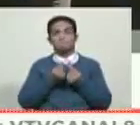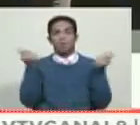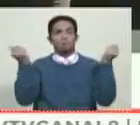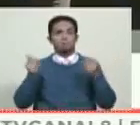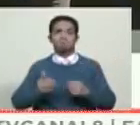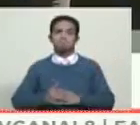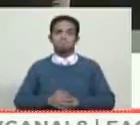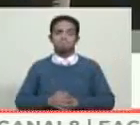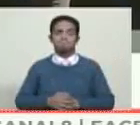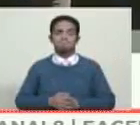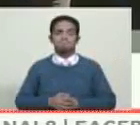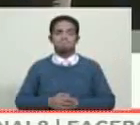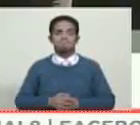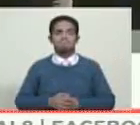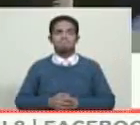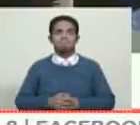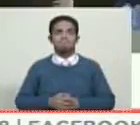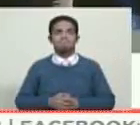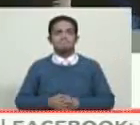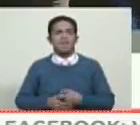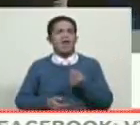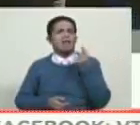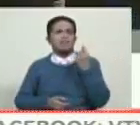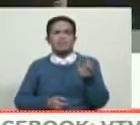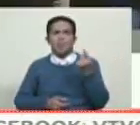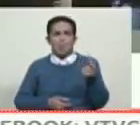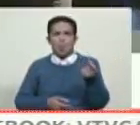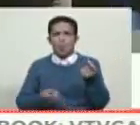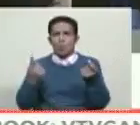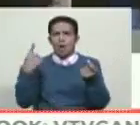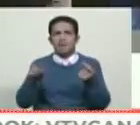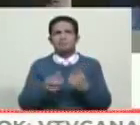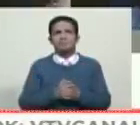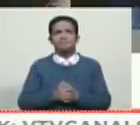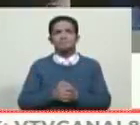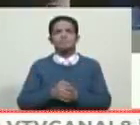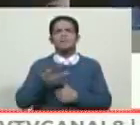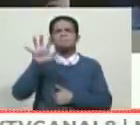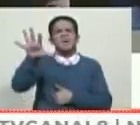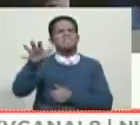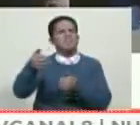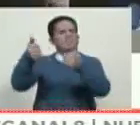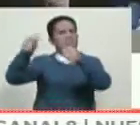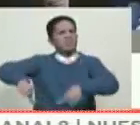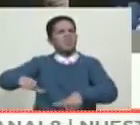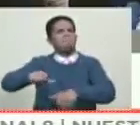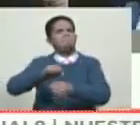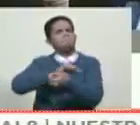Desaparecidos. No queda ni uno solo. Lo que queda es un país destruido y desolado.